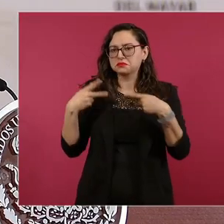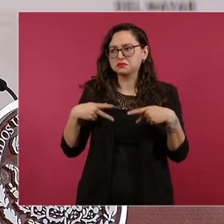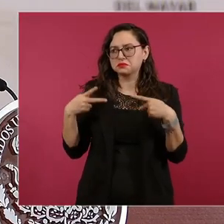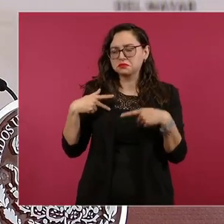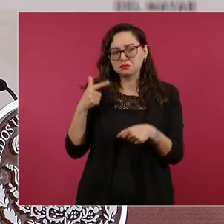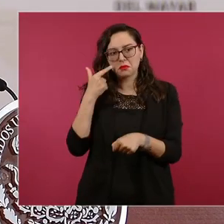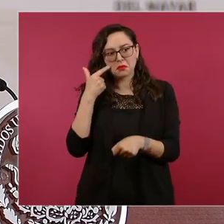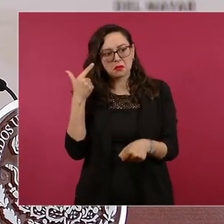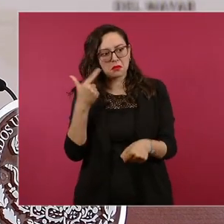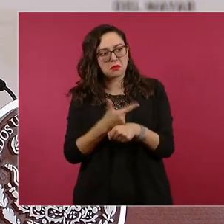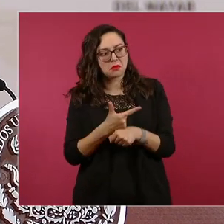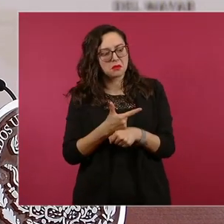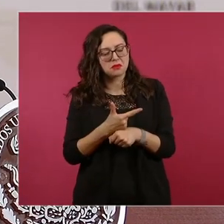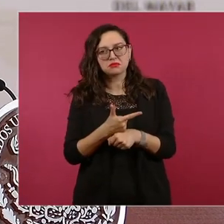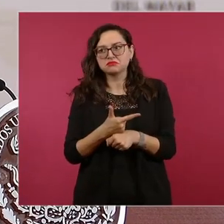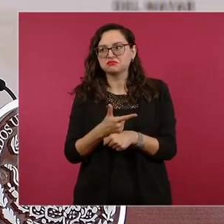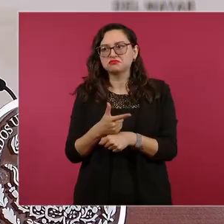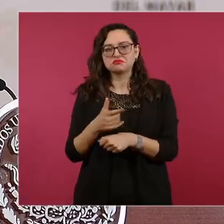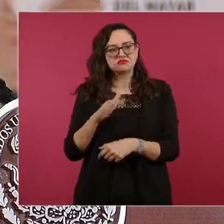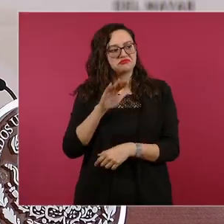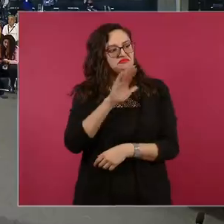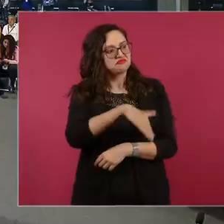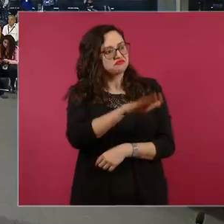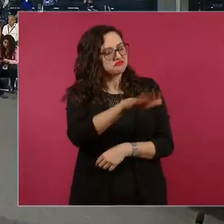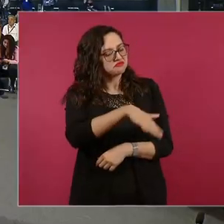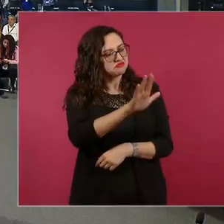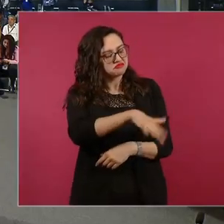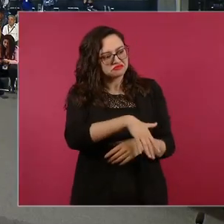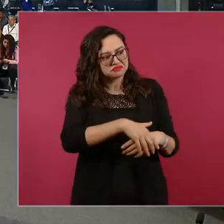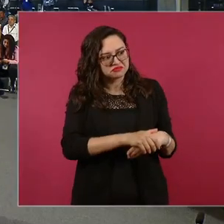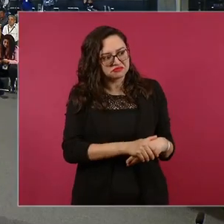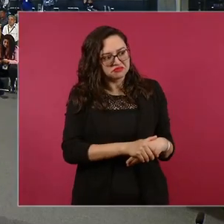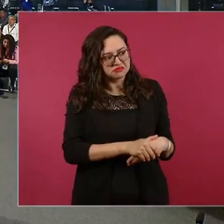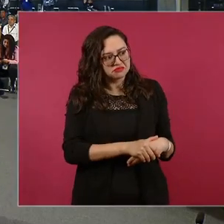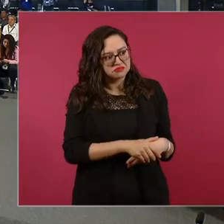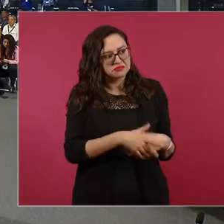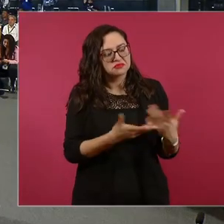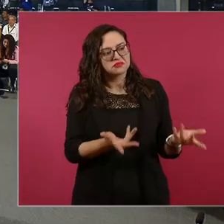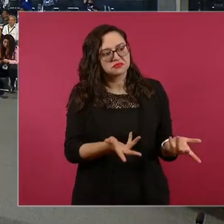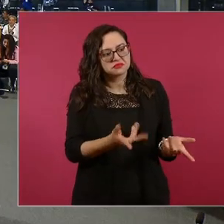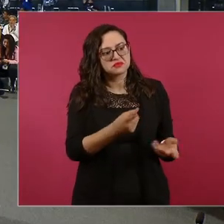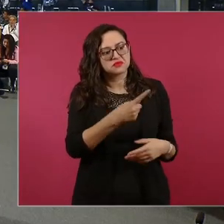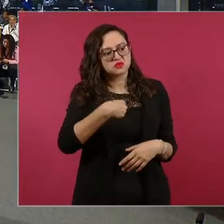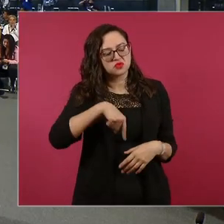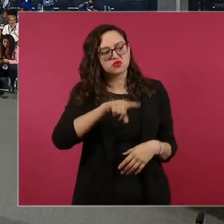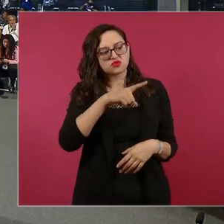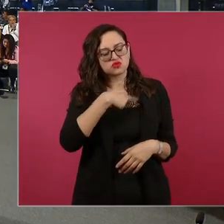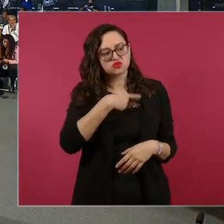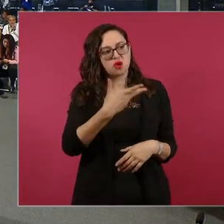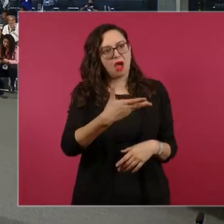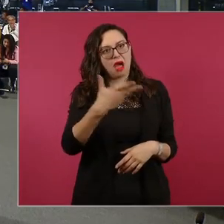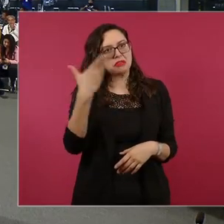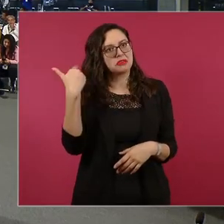teníamos una información distinta, ahora ya cambiamos,